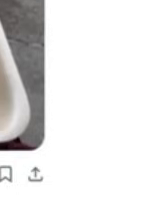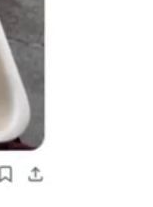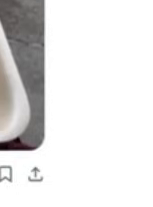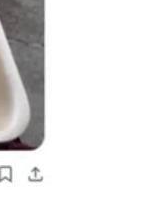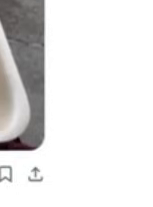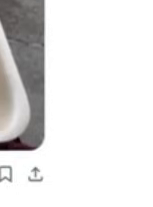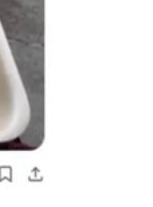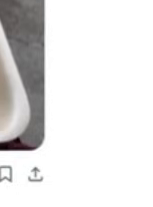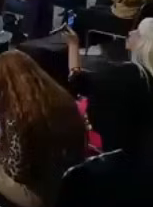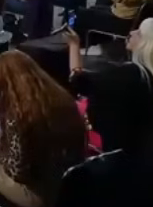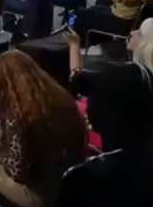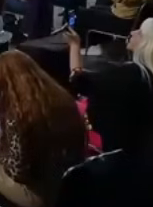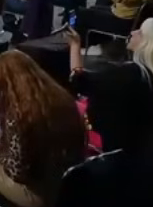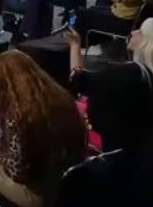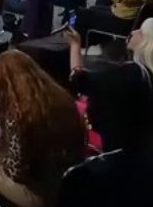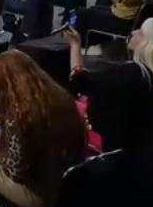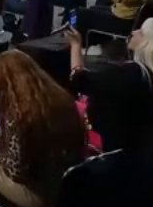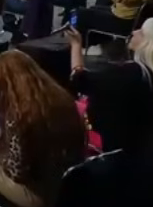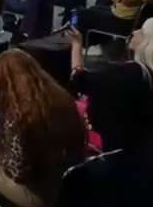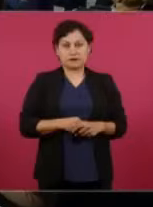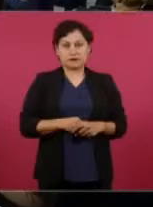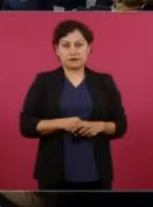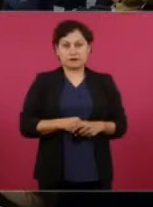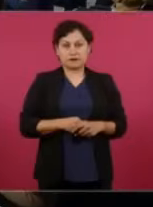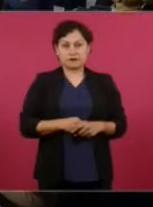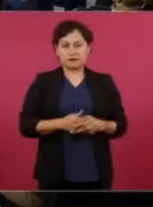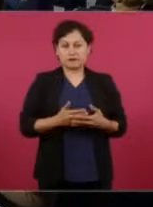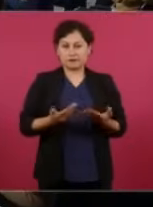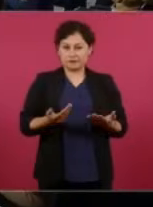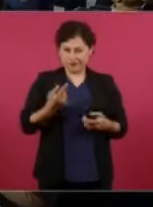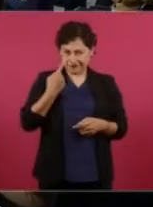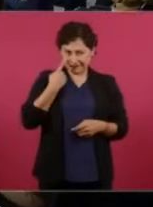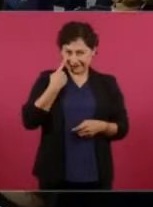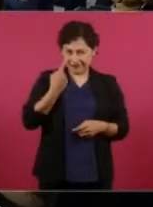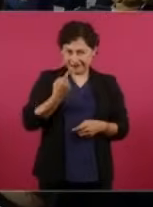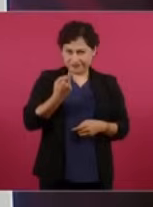Es que no es uno, son millones,